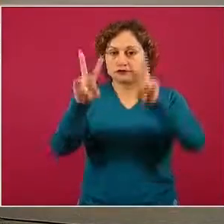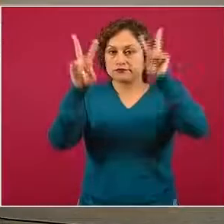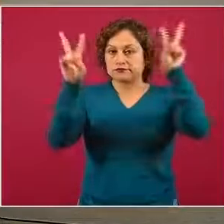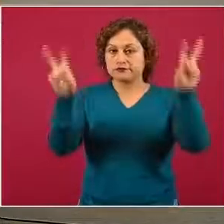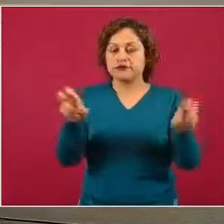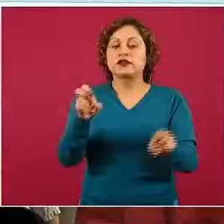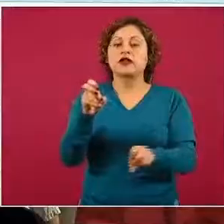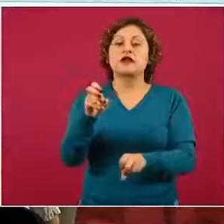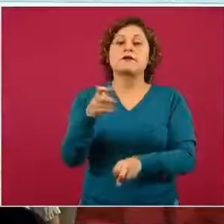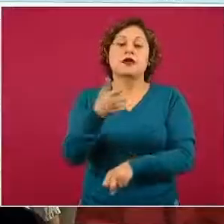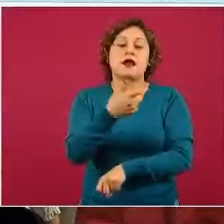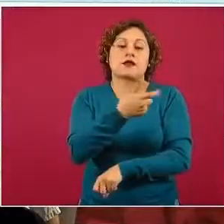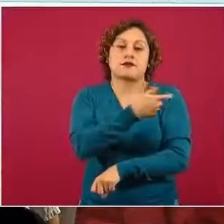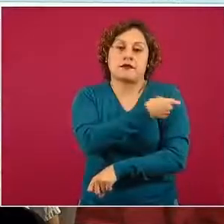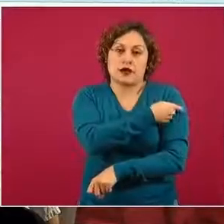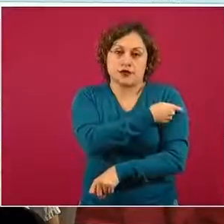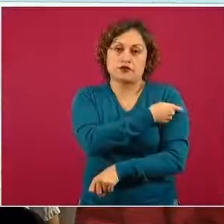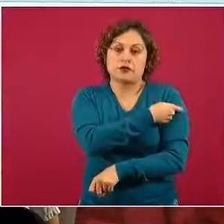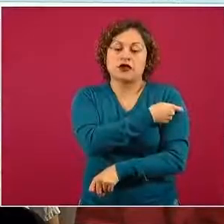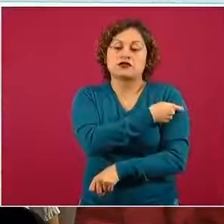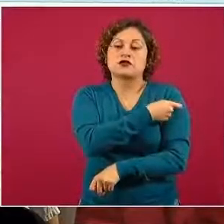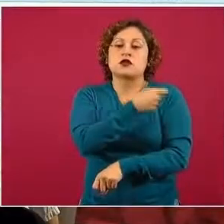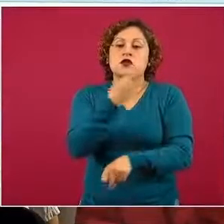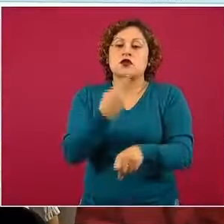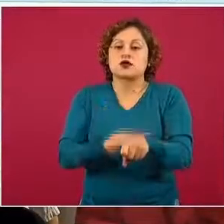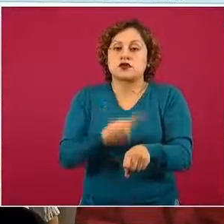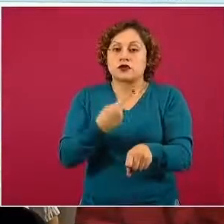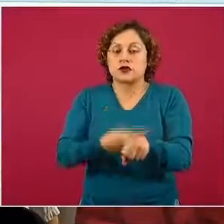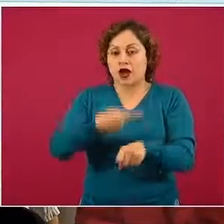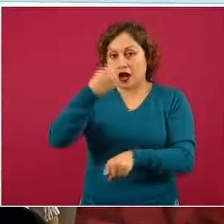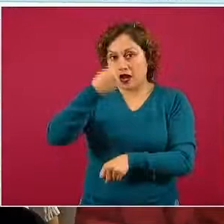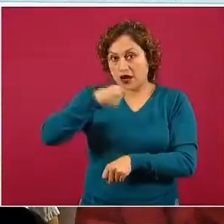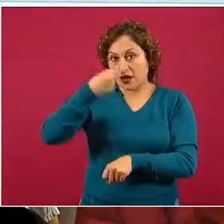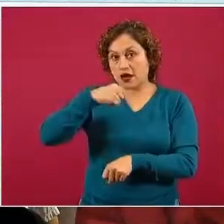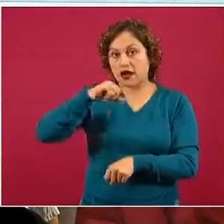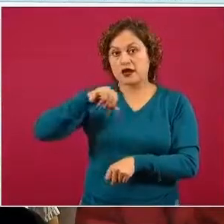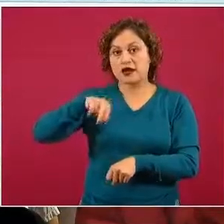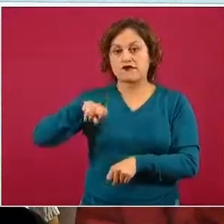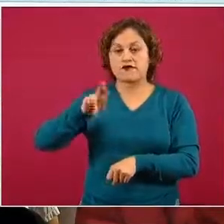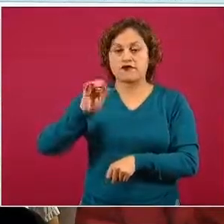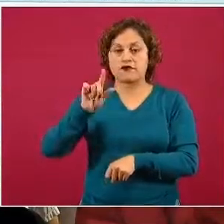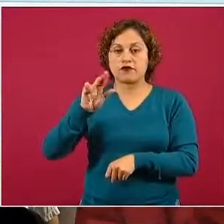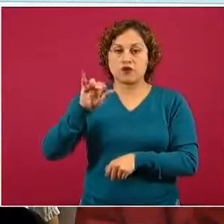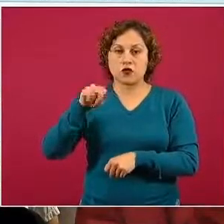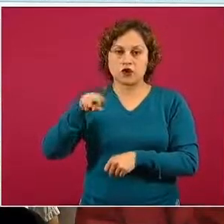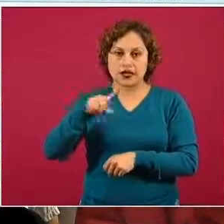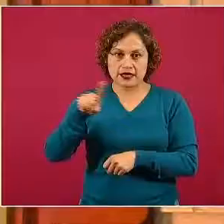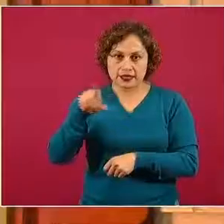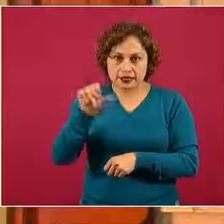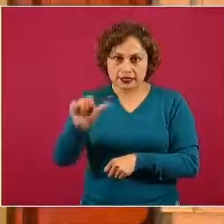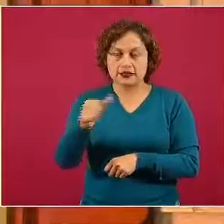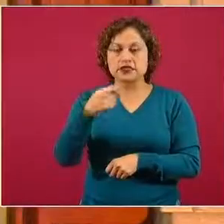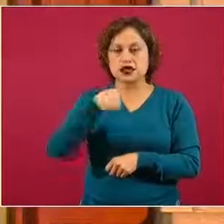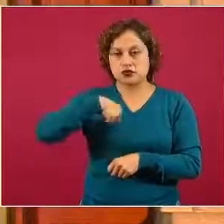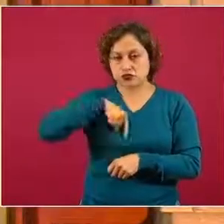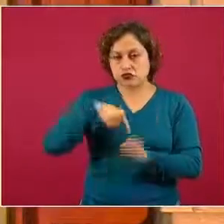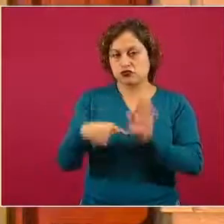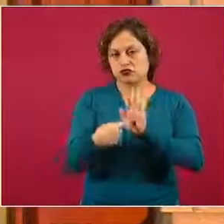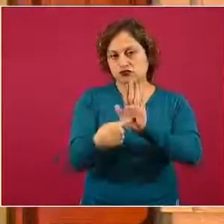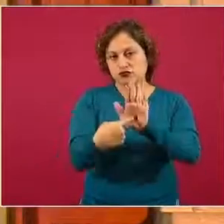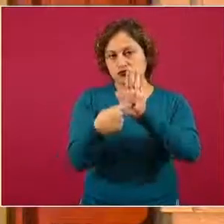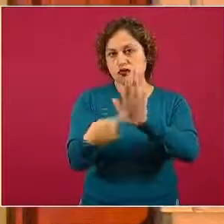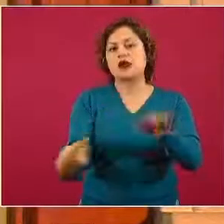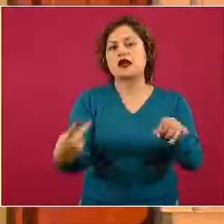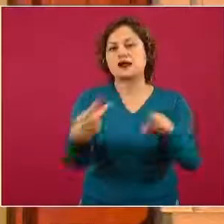contra influenza. Todas las semanas presentamos cuáles son los avances que se están dando para efectos de la aplicación de esta vacuna. Como